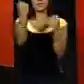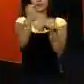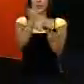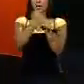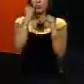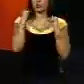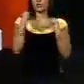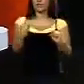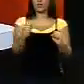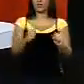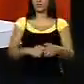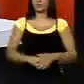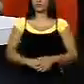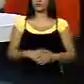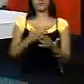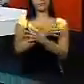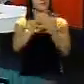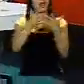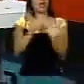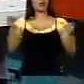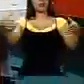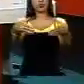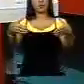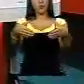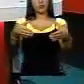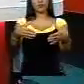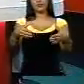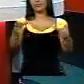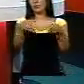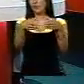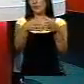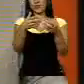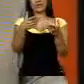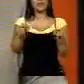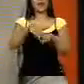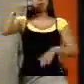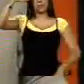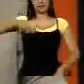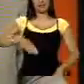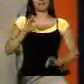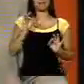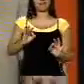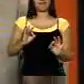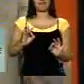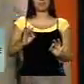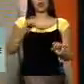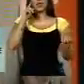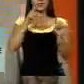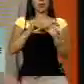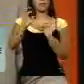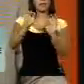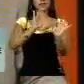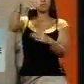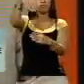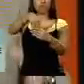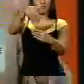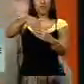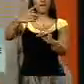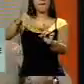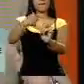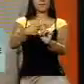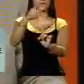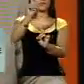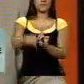estamos en un gran ejército. Un ejército que estamos formando para la preparación no solamente de una batalla electoral, sino fundamentalmente para